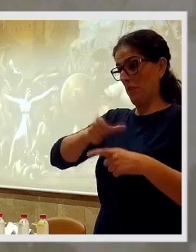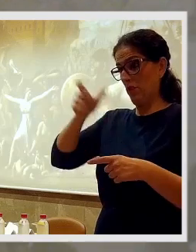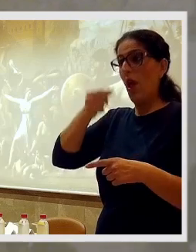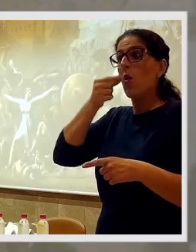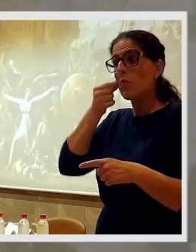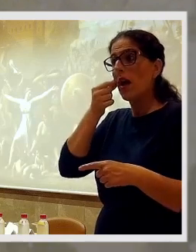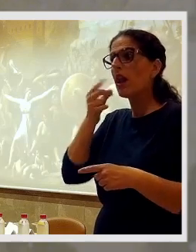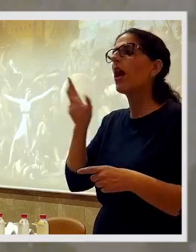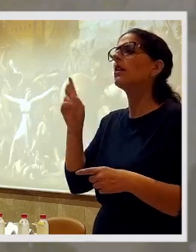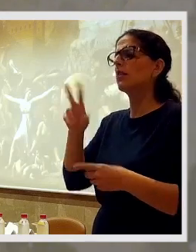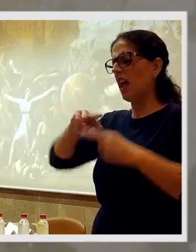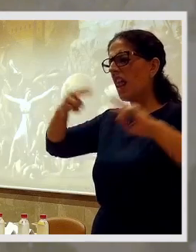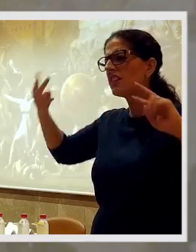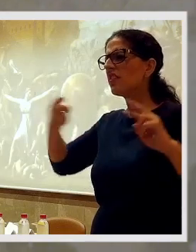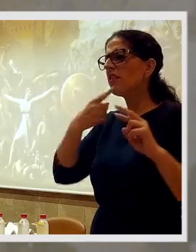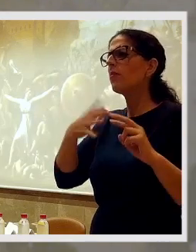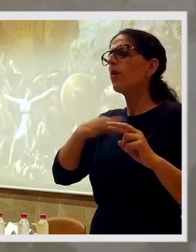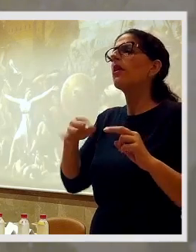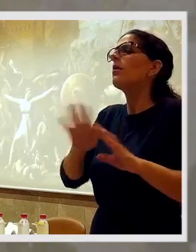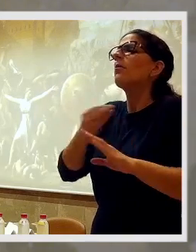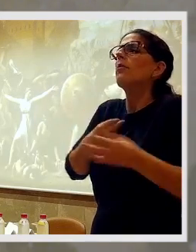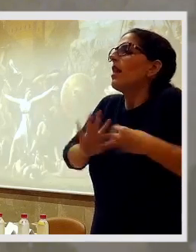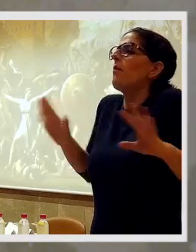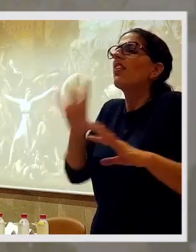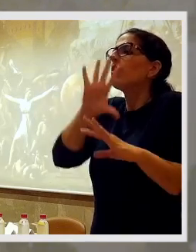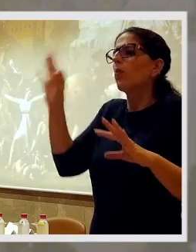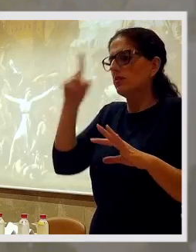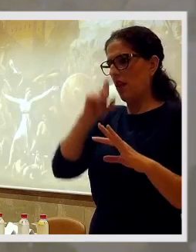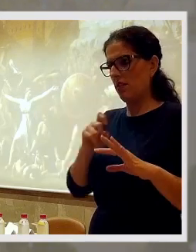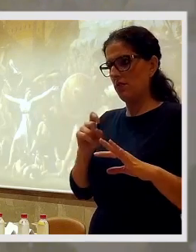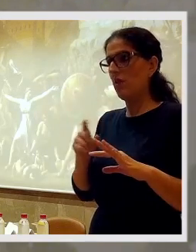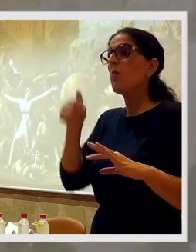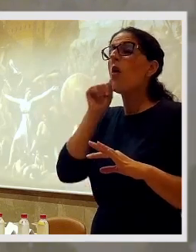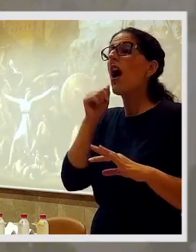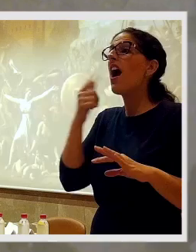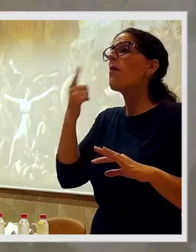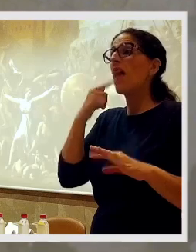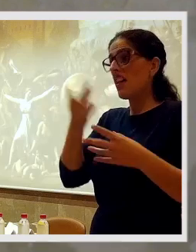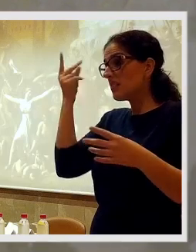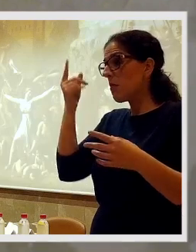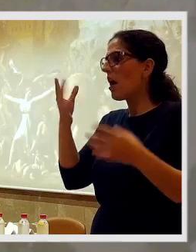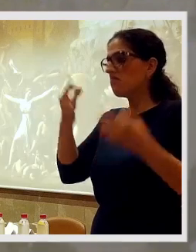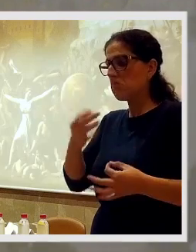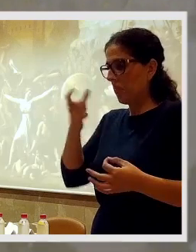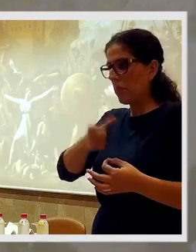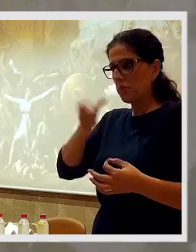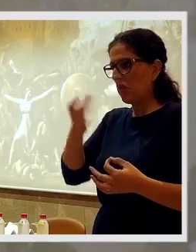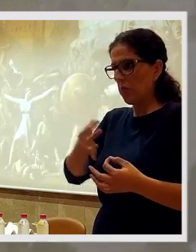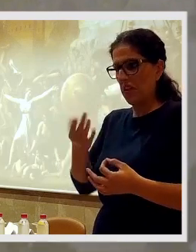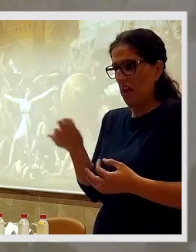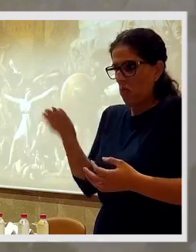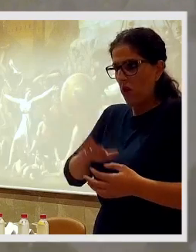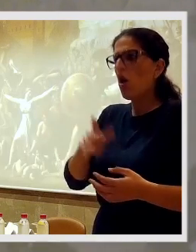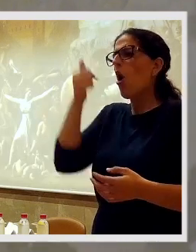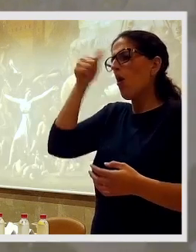viene preparada genéticamente para vivir 50 años, más o menos cuando la mujer deja de ser fértil, cuando el hombre pierde su